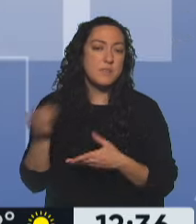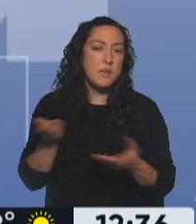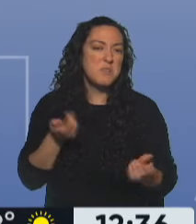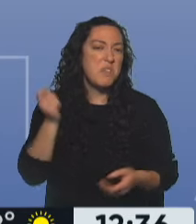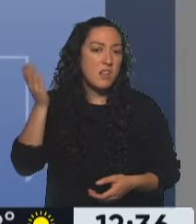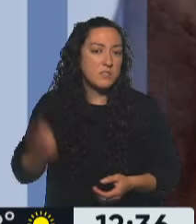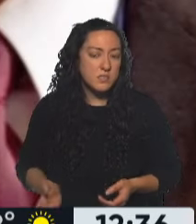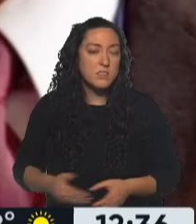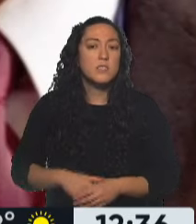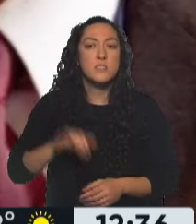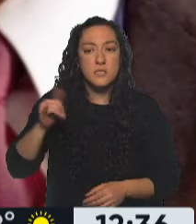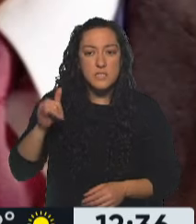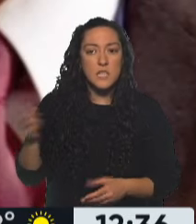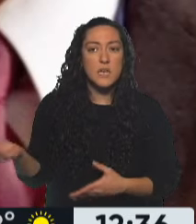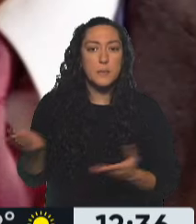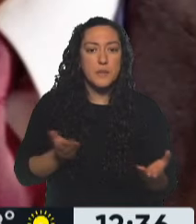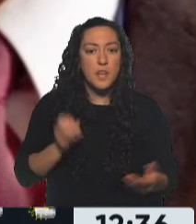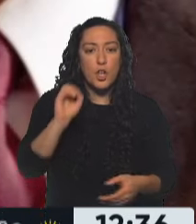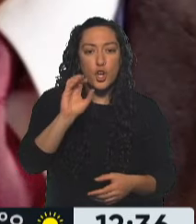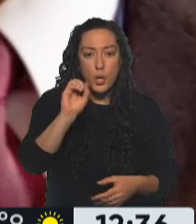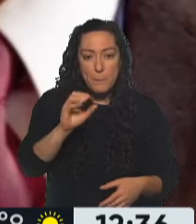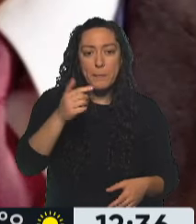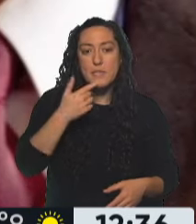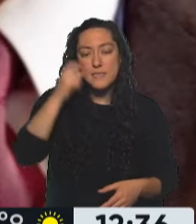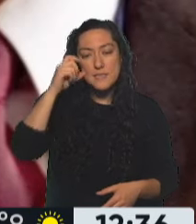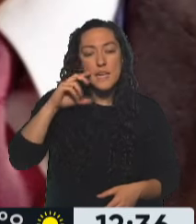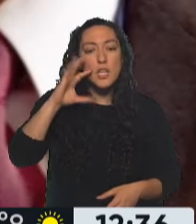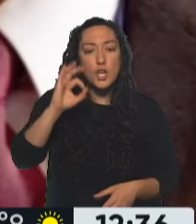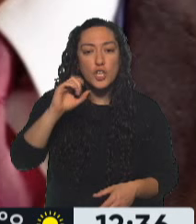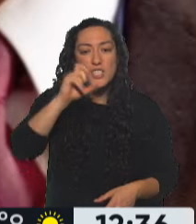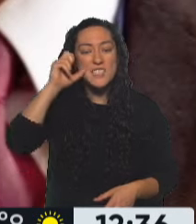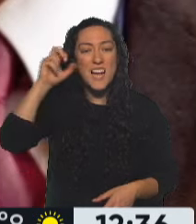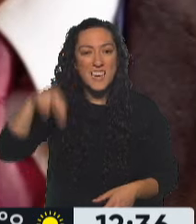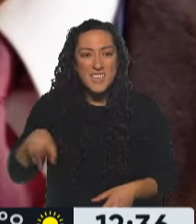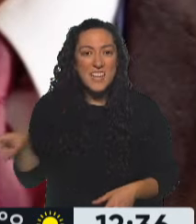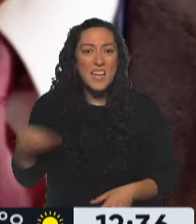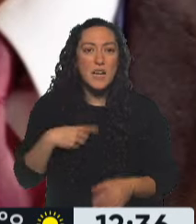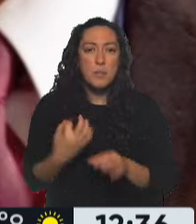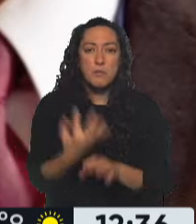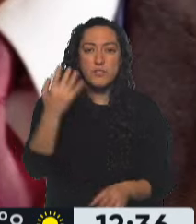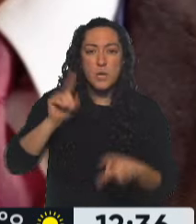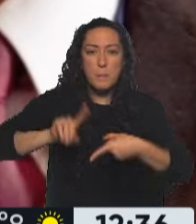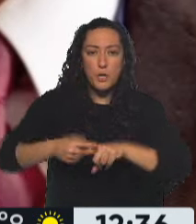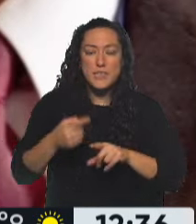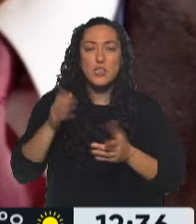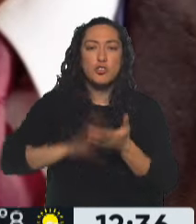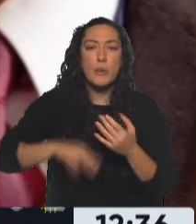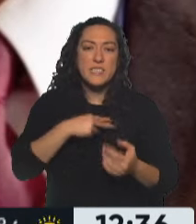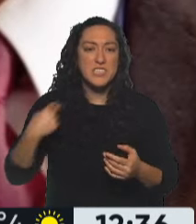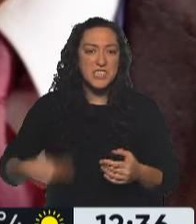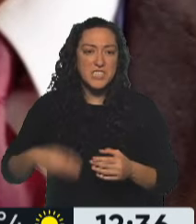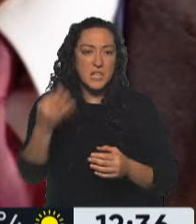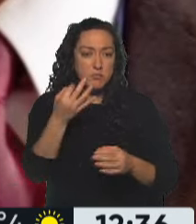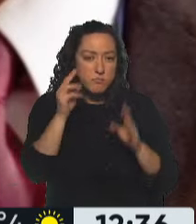Exactamente, nuestro segundo invitado de hoy es nada más y nada menos que Sergio Cesarín. Él es politólogo especializado en China, realizó